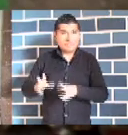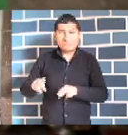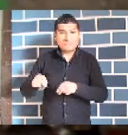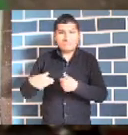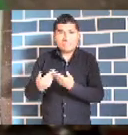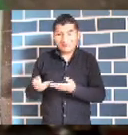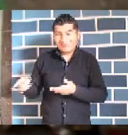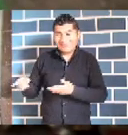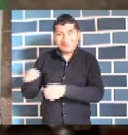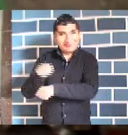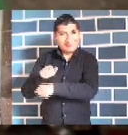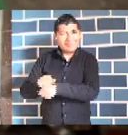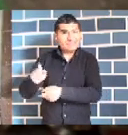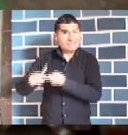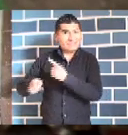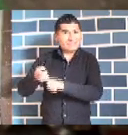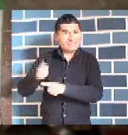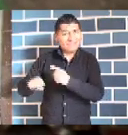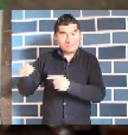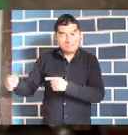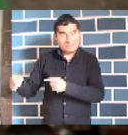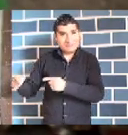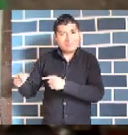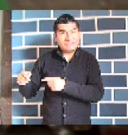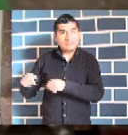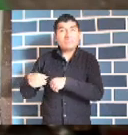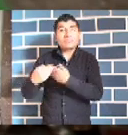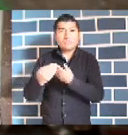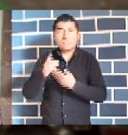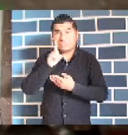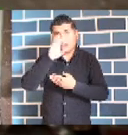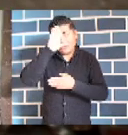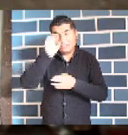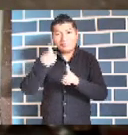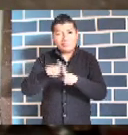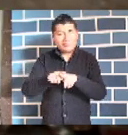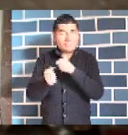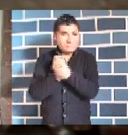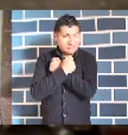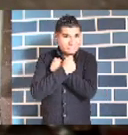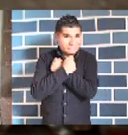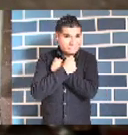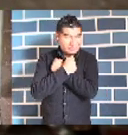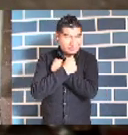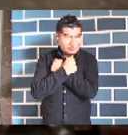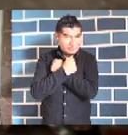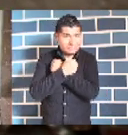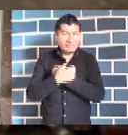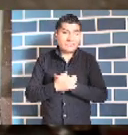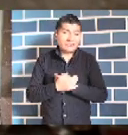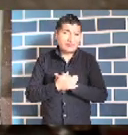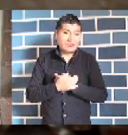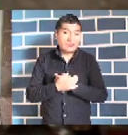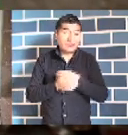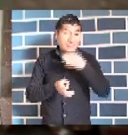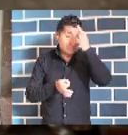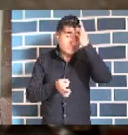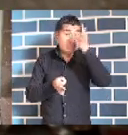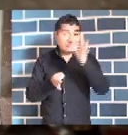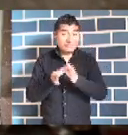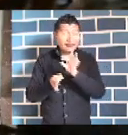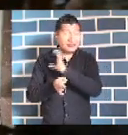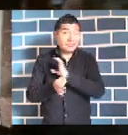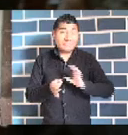un esclavo shinobu sino como un hermano querido y es que la fe cristiana